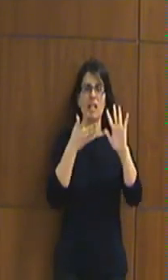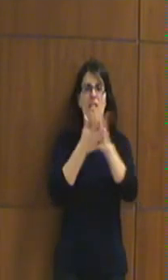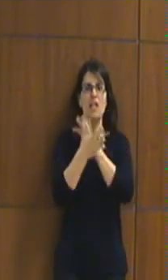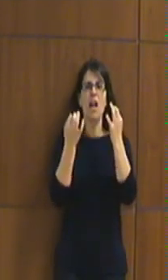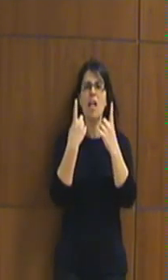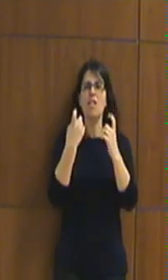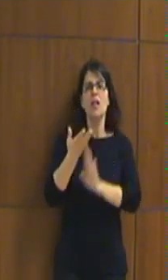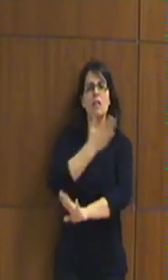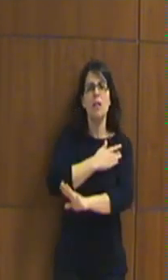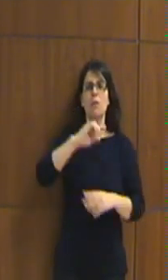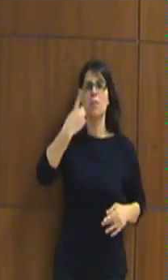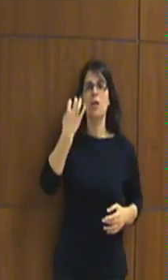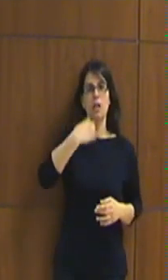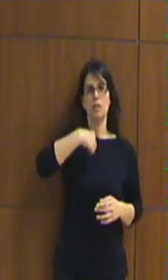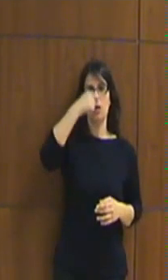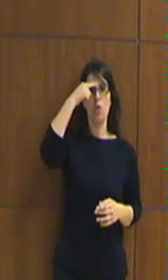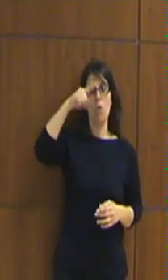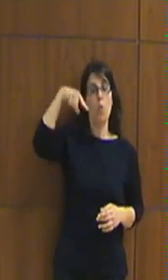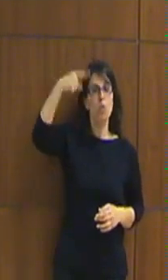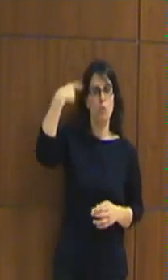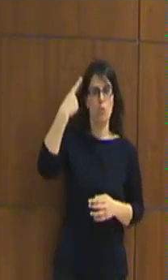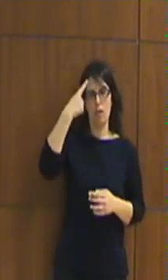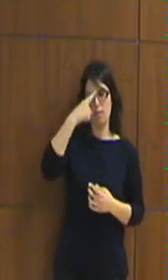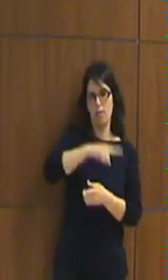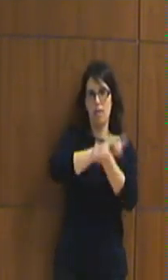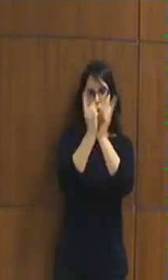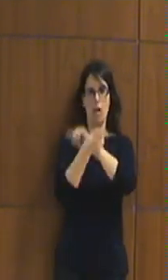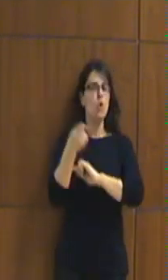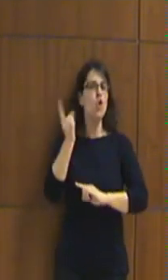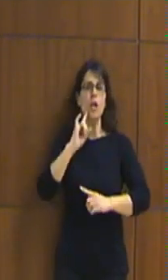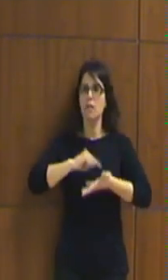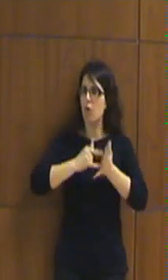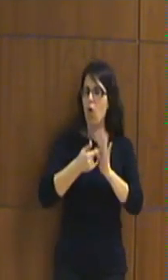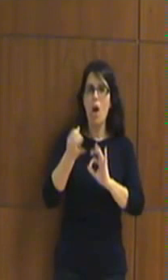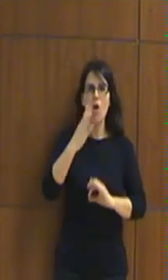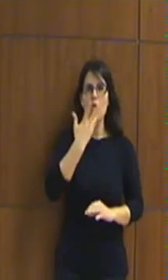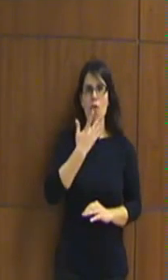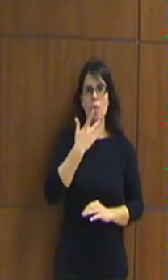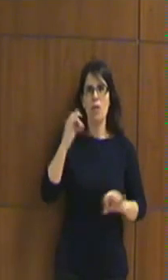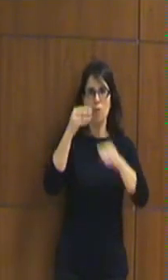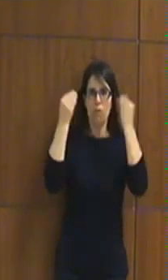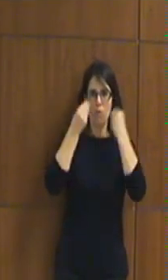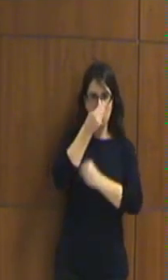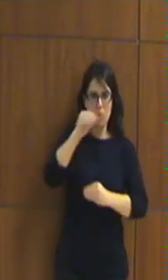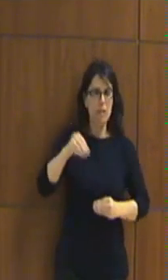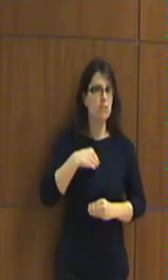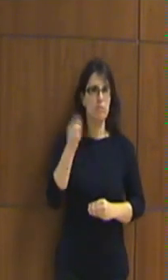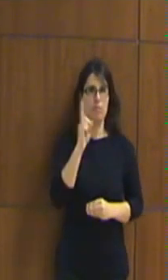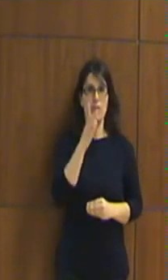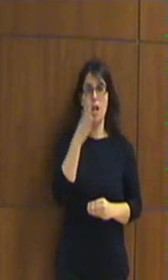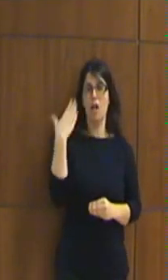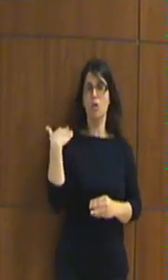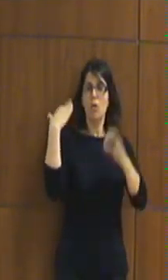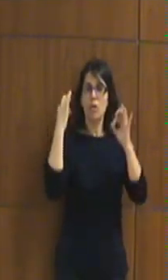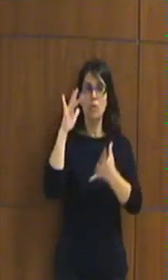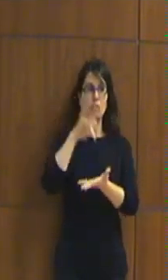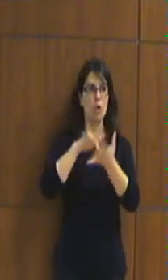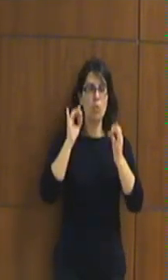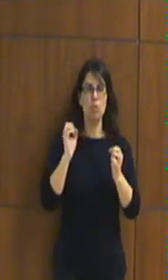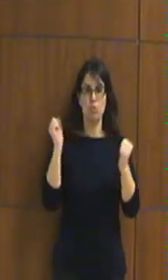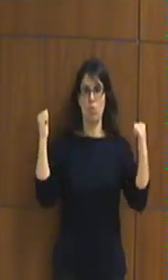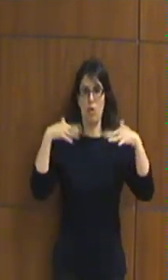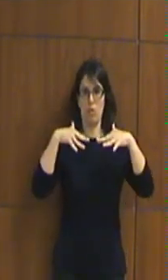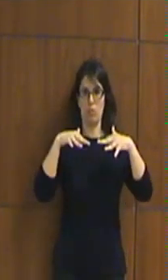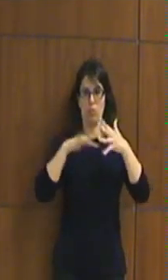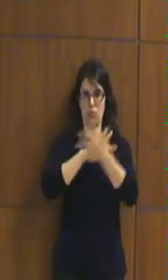problema ni de tecnología ni de conocimiento adicional. El otro día teníamos precisamente aquí otro encuentro donde estábamos hablando